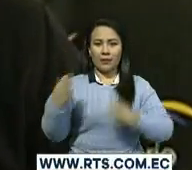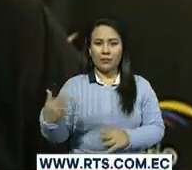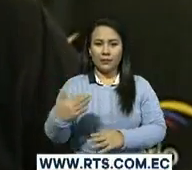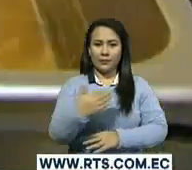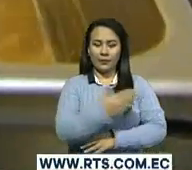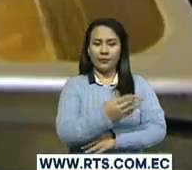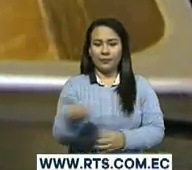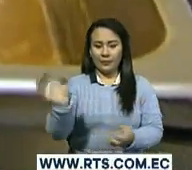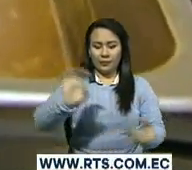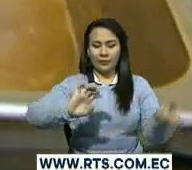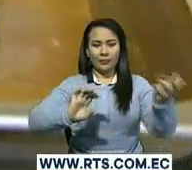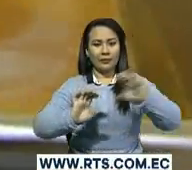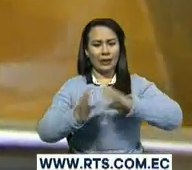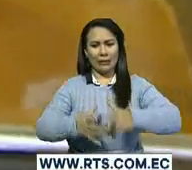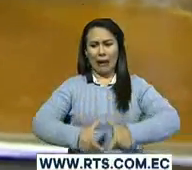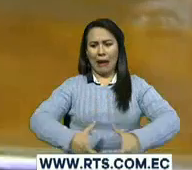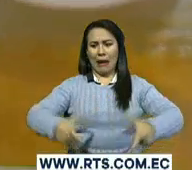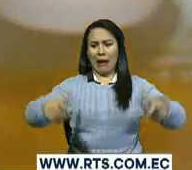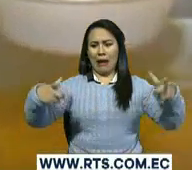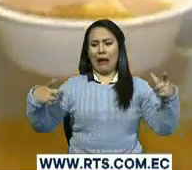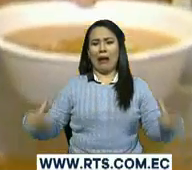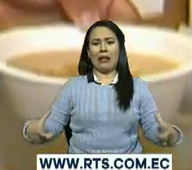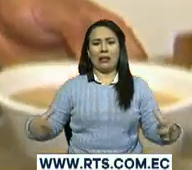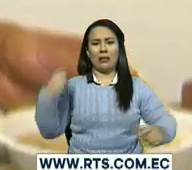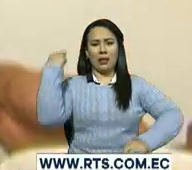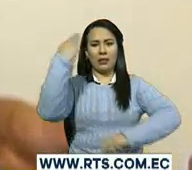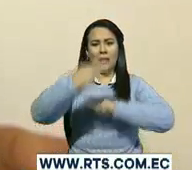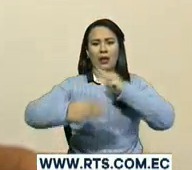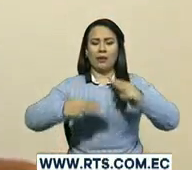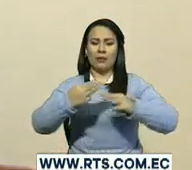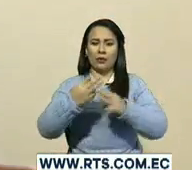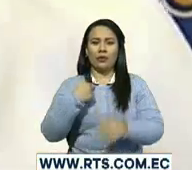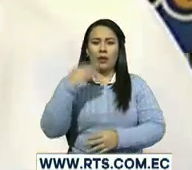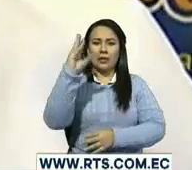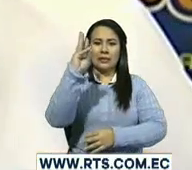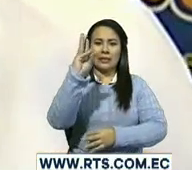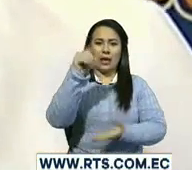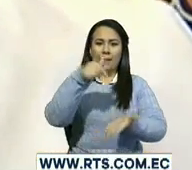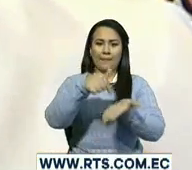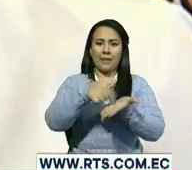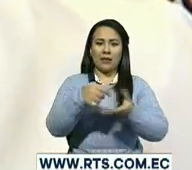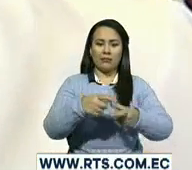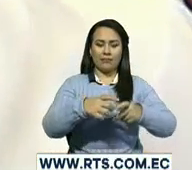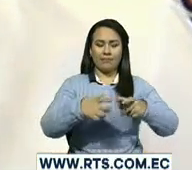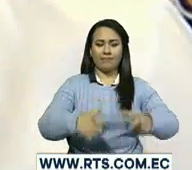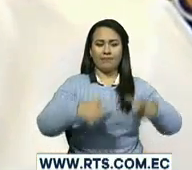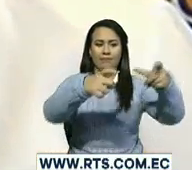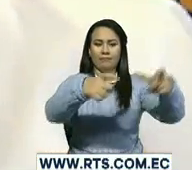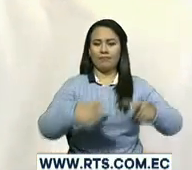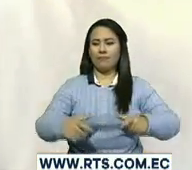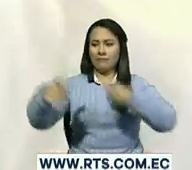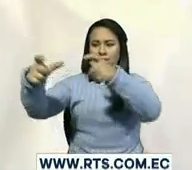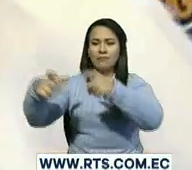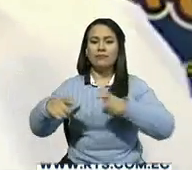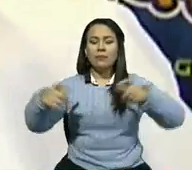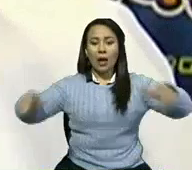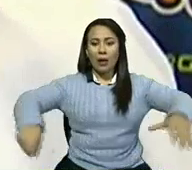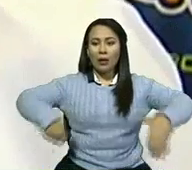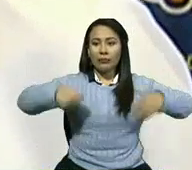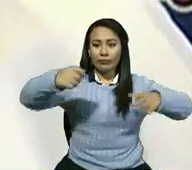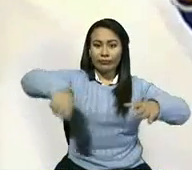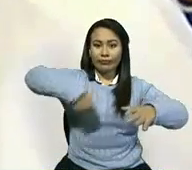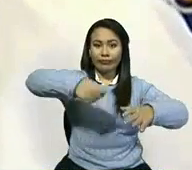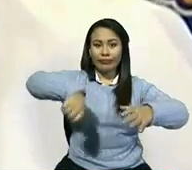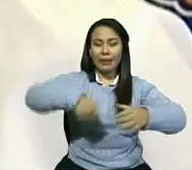mundo. En realidad el encebollado vamos a hacer 6.000 porciones, es un mega encebollado en la olla más grande del Ecuador. Vamos a venderlo